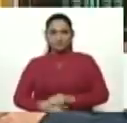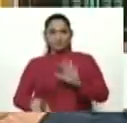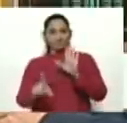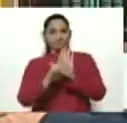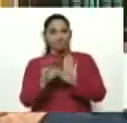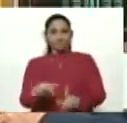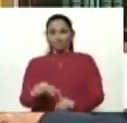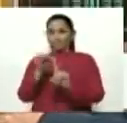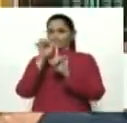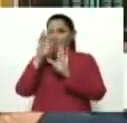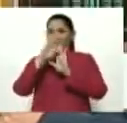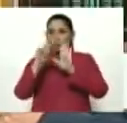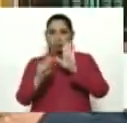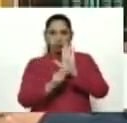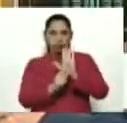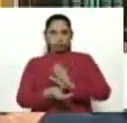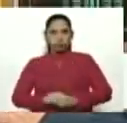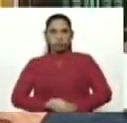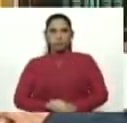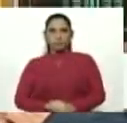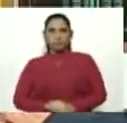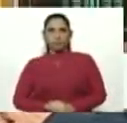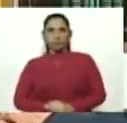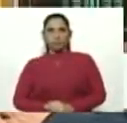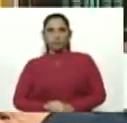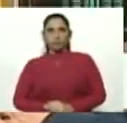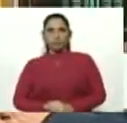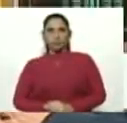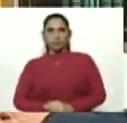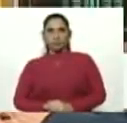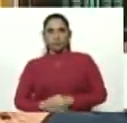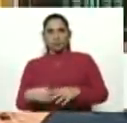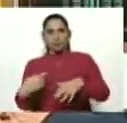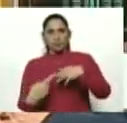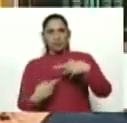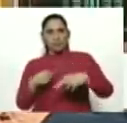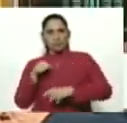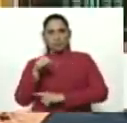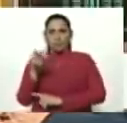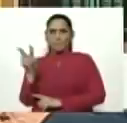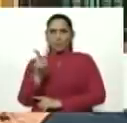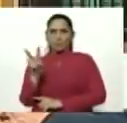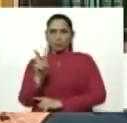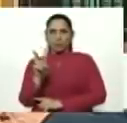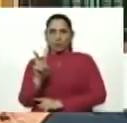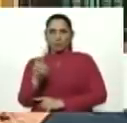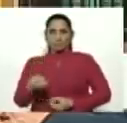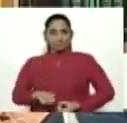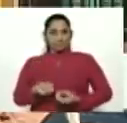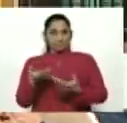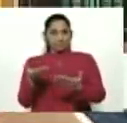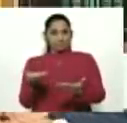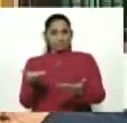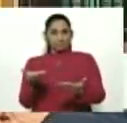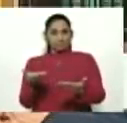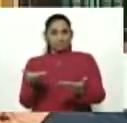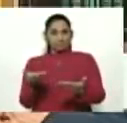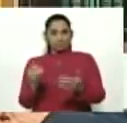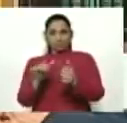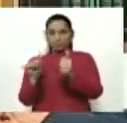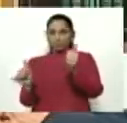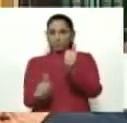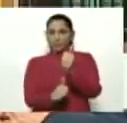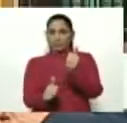legítimo, constitucional y revolucionario de Venezuela. Le regalo esto, señora vicepresidenta, para